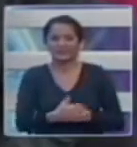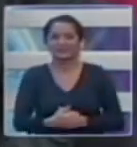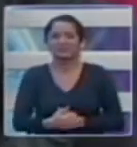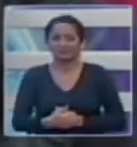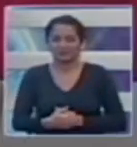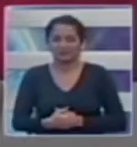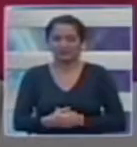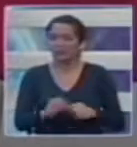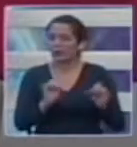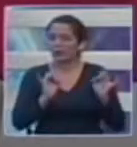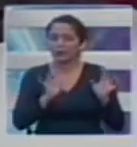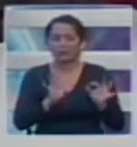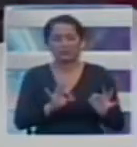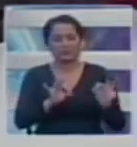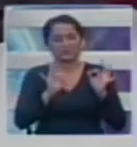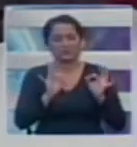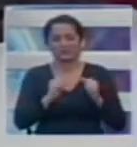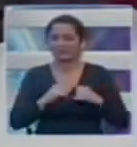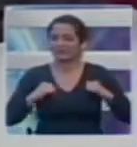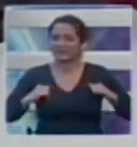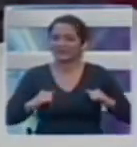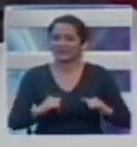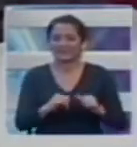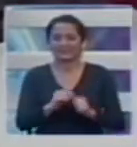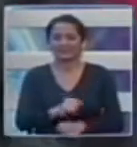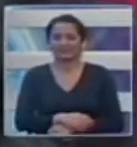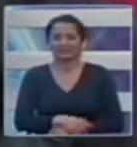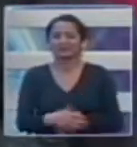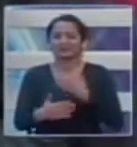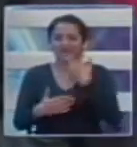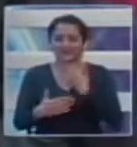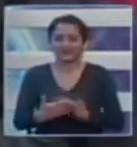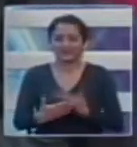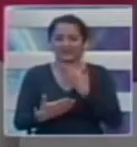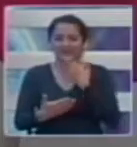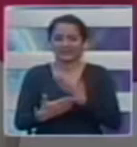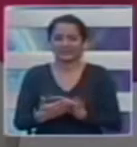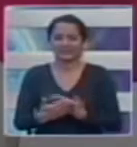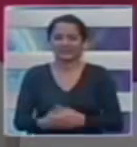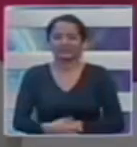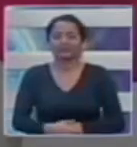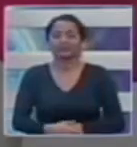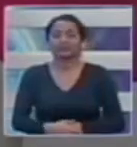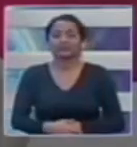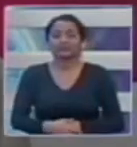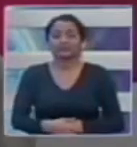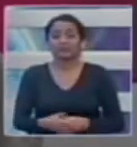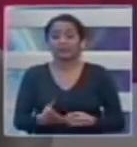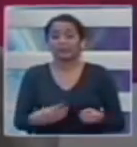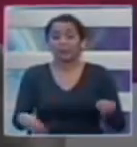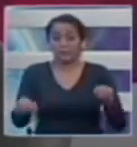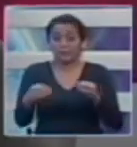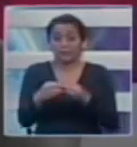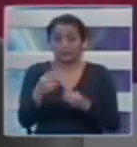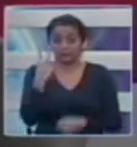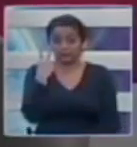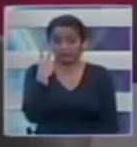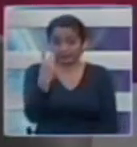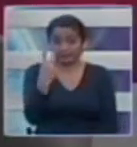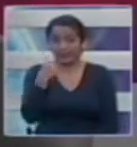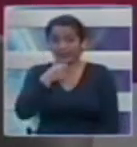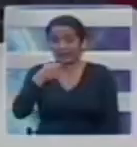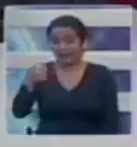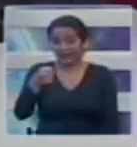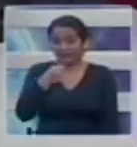Emboa, éxitos al sector. Que les vaya de lo mejor. Gracias. Que continúen creciendo. Y amigos televidentes, si ustedes quieren ver nuevamente esta entrevista, yo